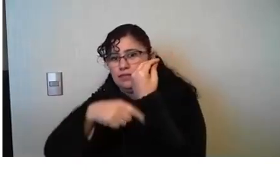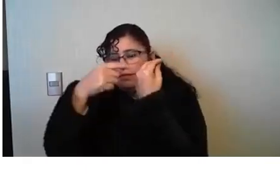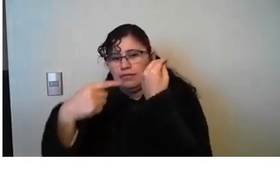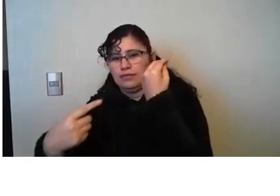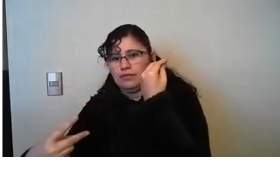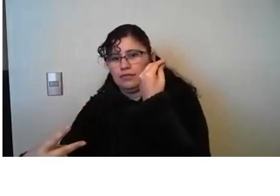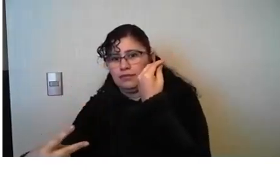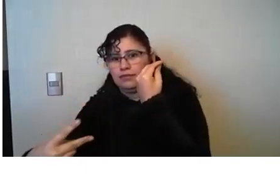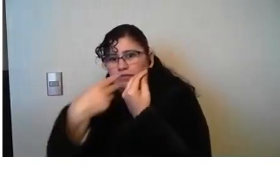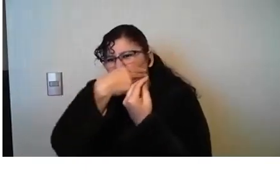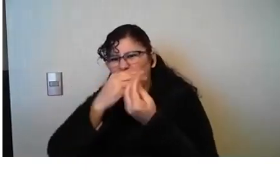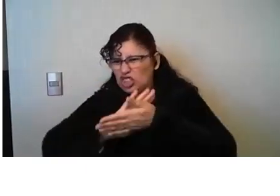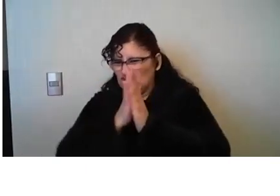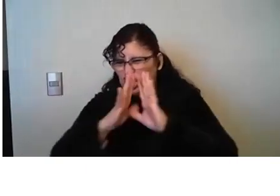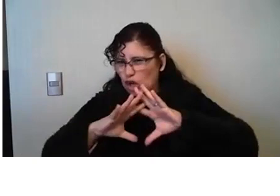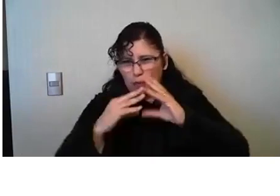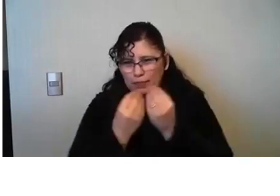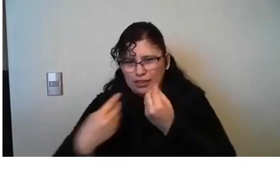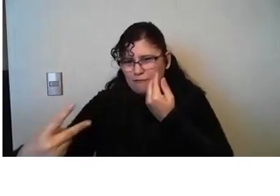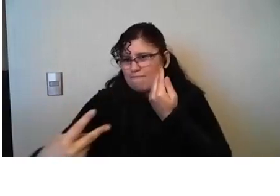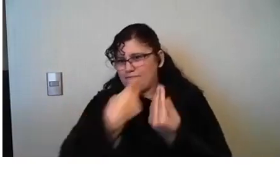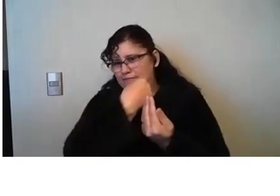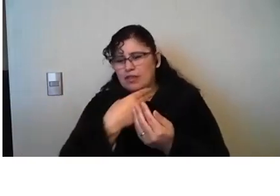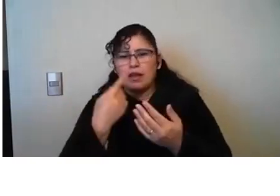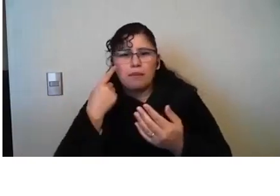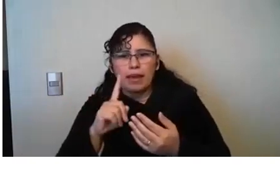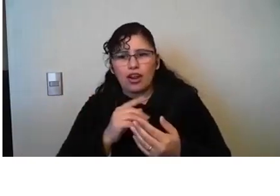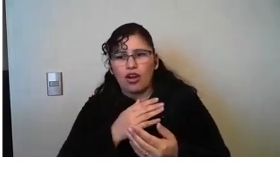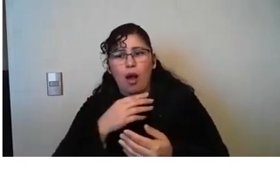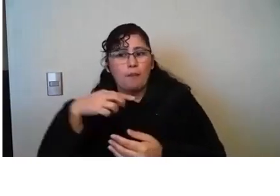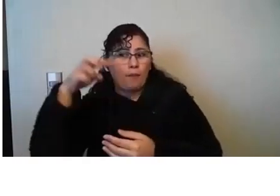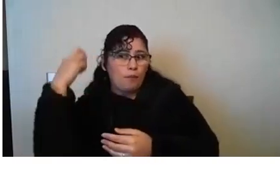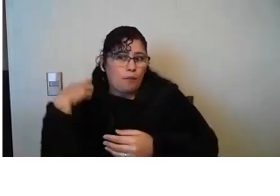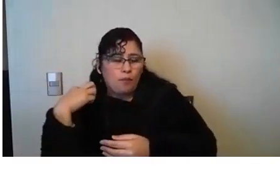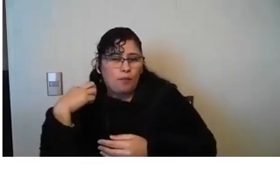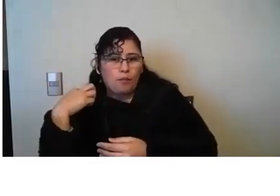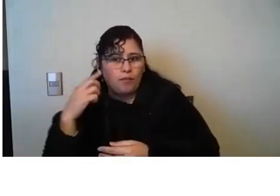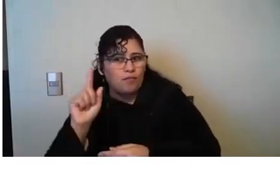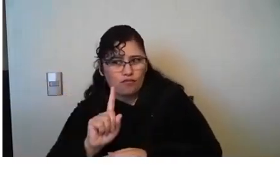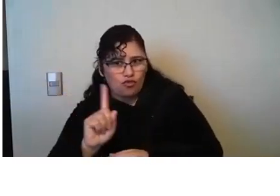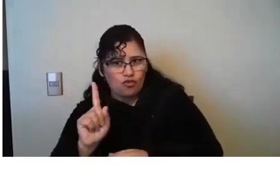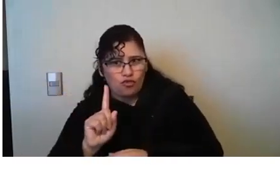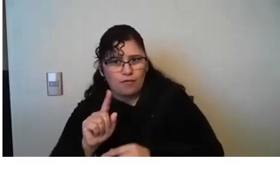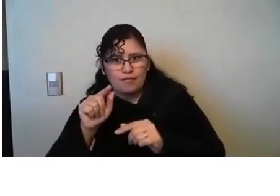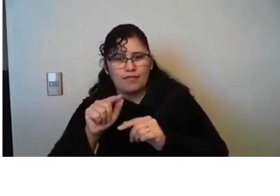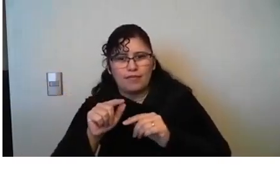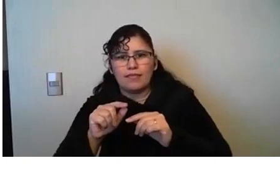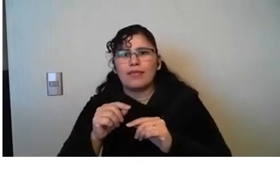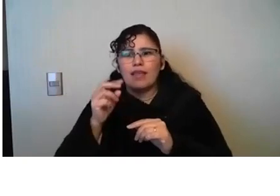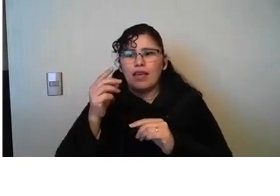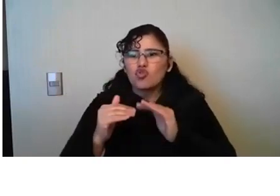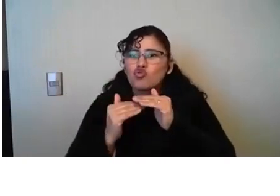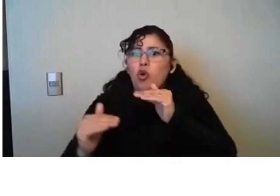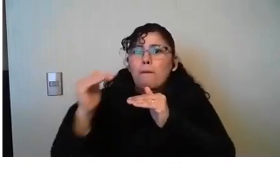corte completo, sin llegar hasta la parte posterior, y abrir una parte superior,